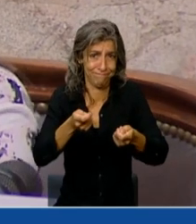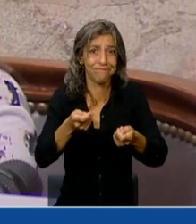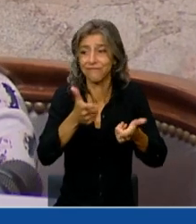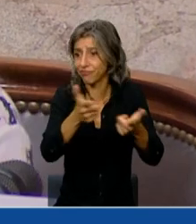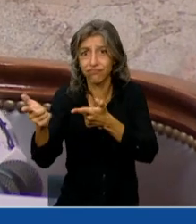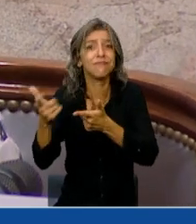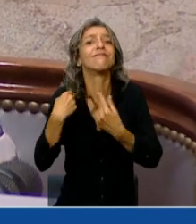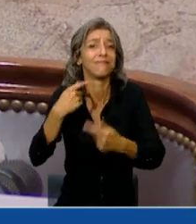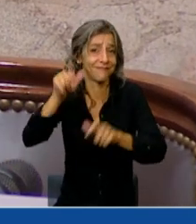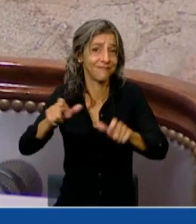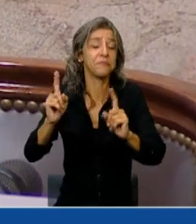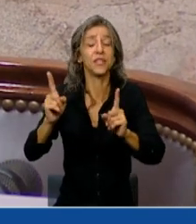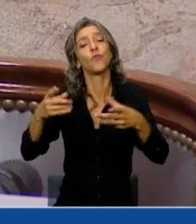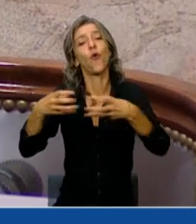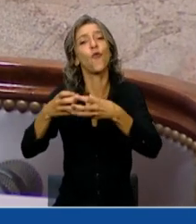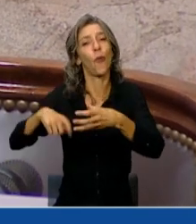luego llegamos